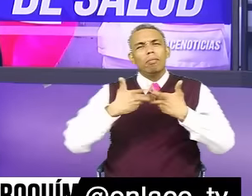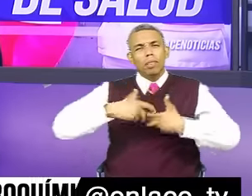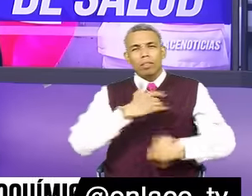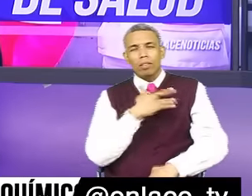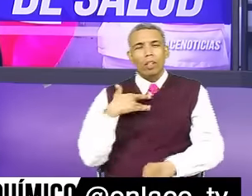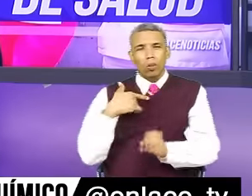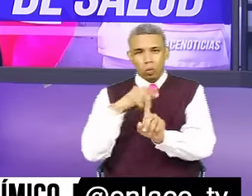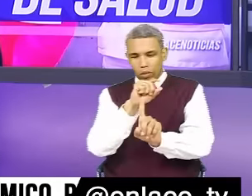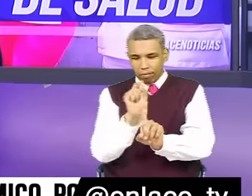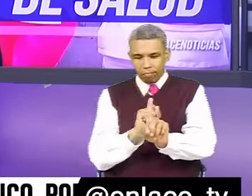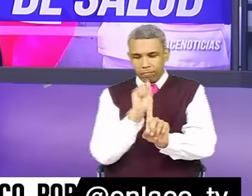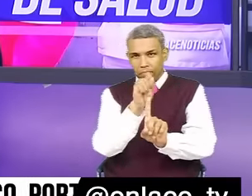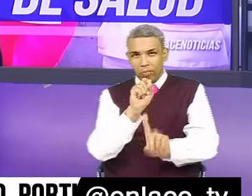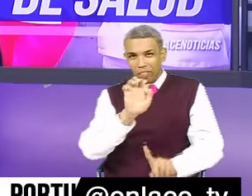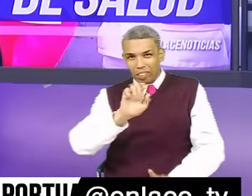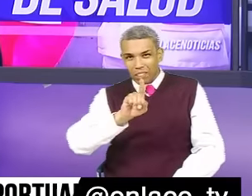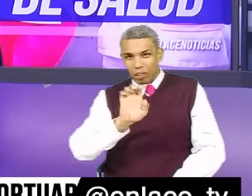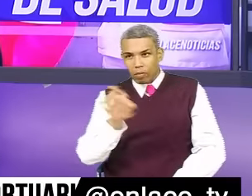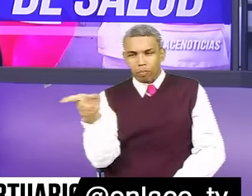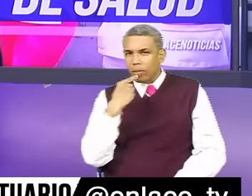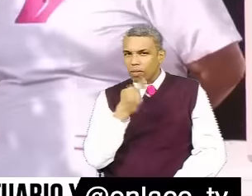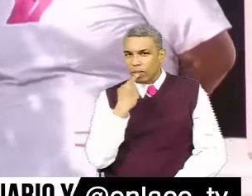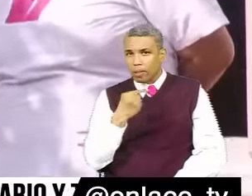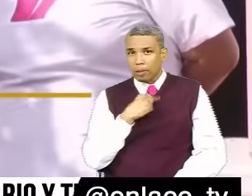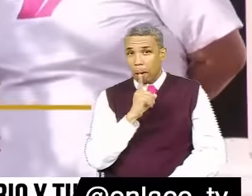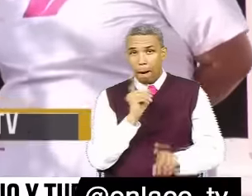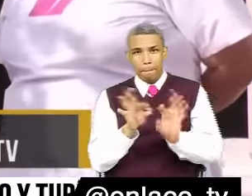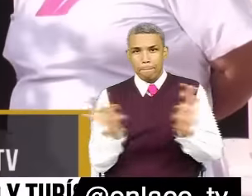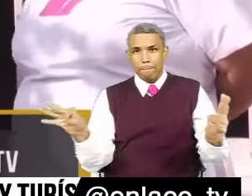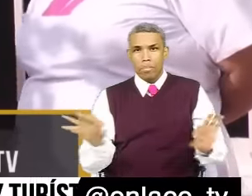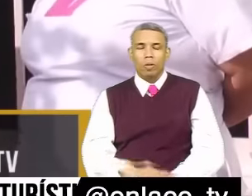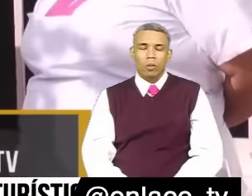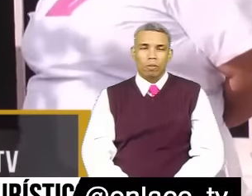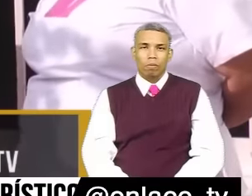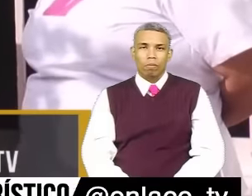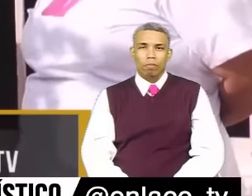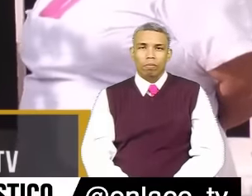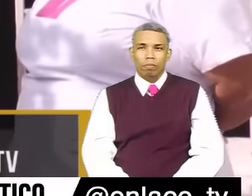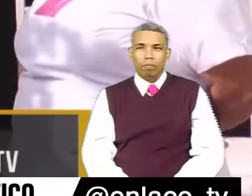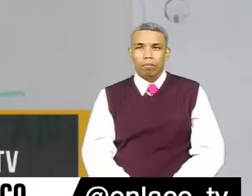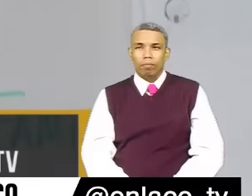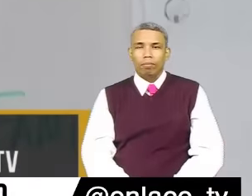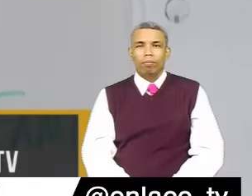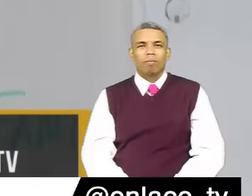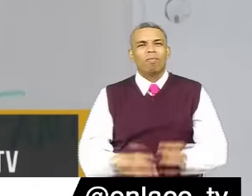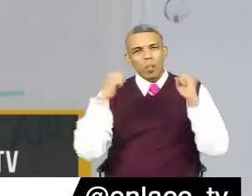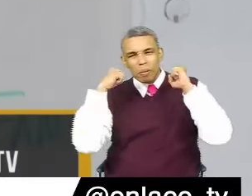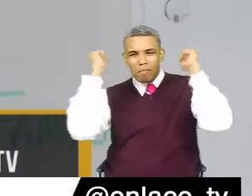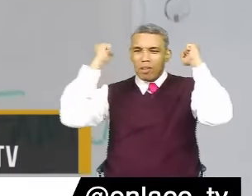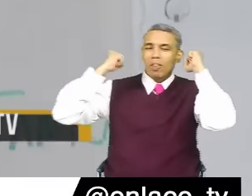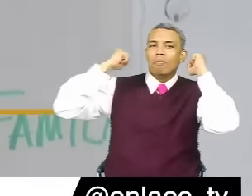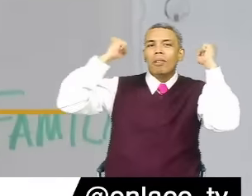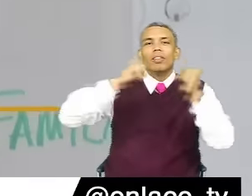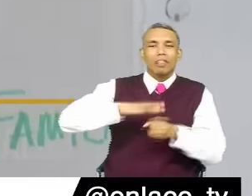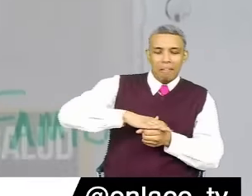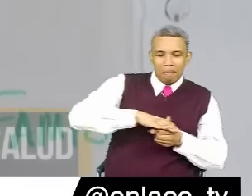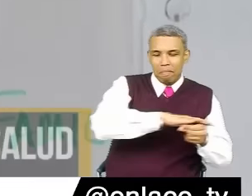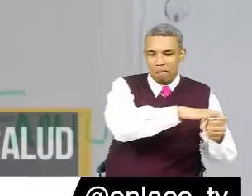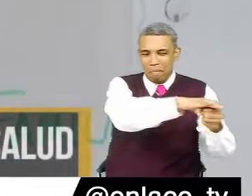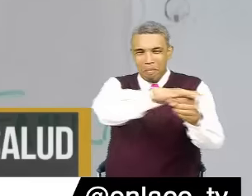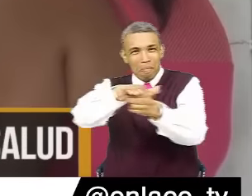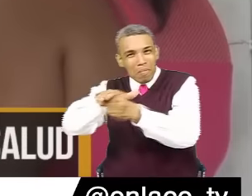se ha pronunciado por este hecho. Desde muy tempranas horas del día, así permanecen los centros de salud de Barranca Bermeja,